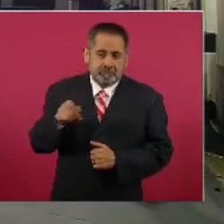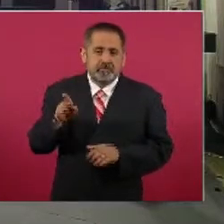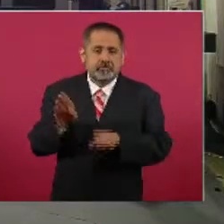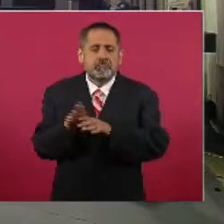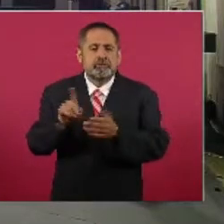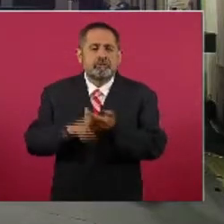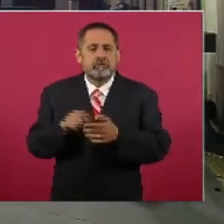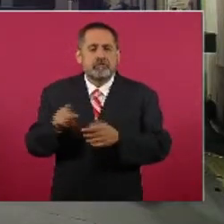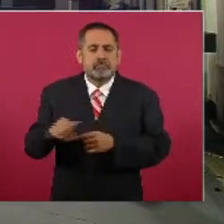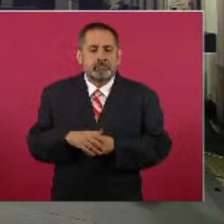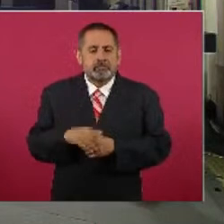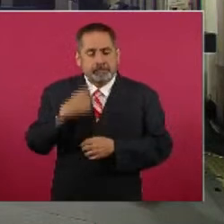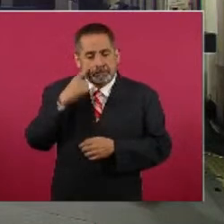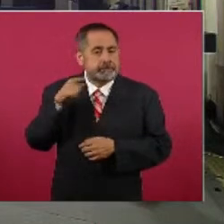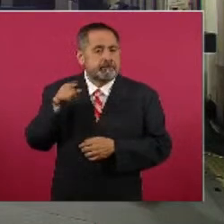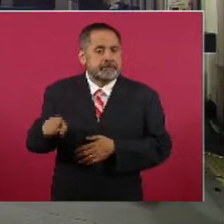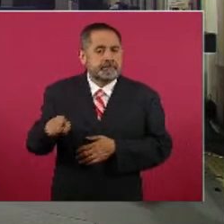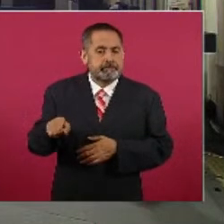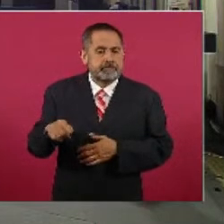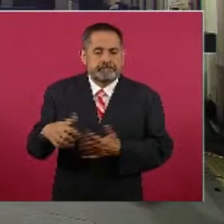era una planta